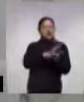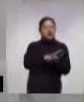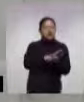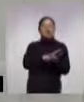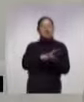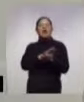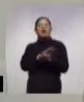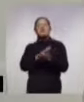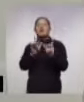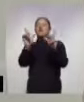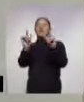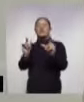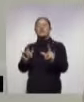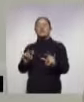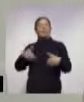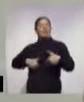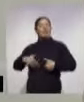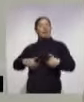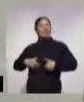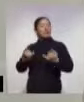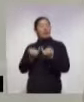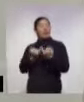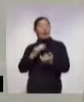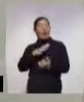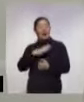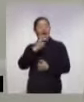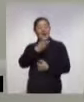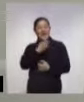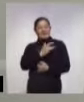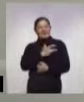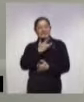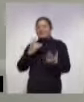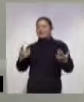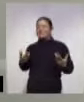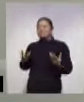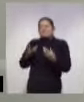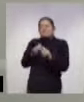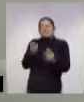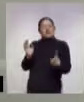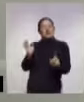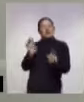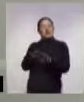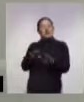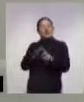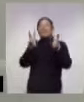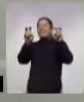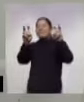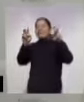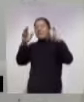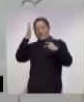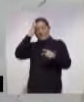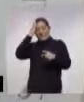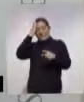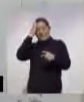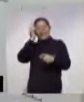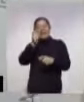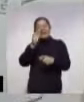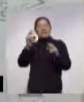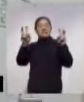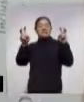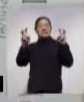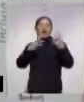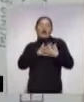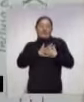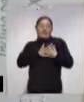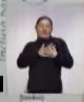incluso fragmentos de obras de teatro que tienen a este sentimiento, el amor, como su tema principal. Se ha dividido en varias